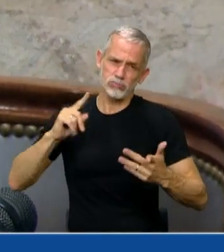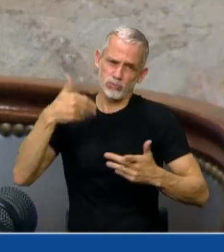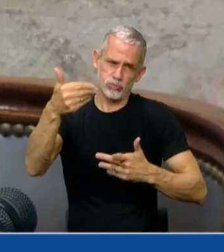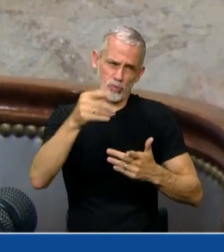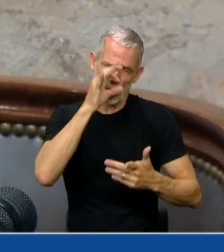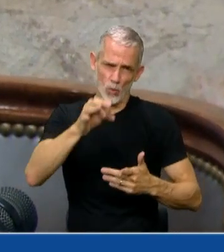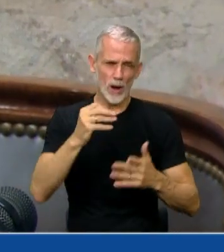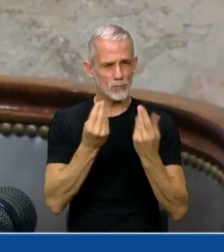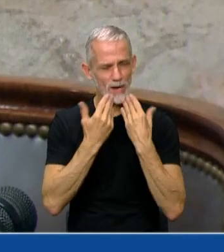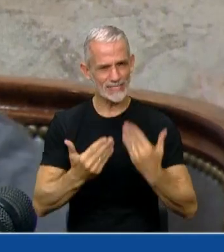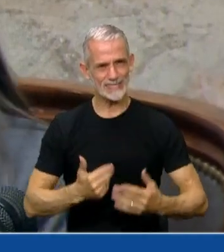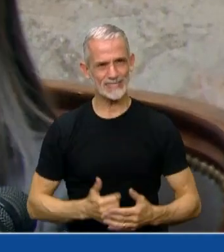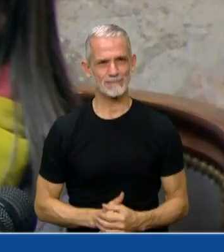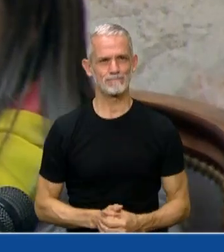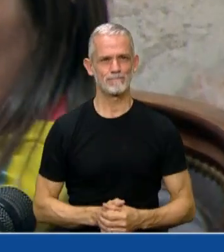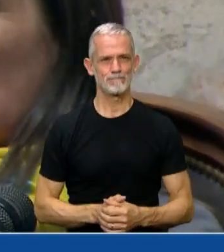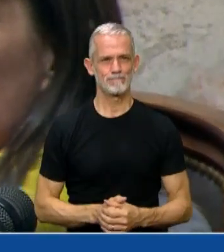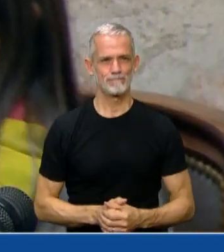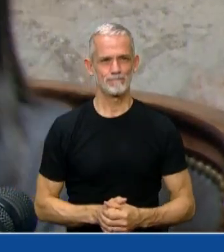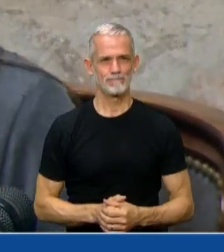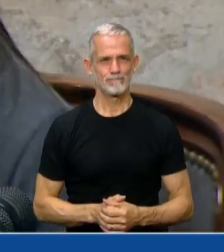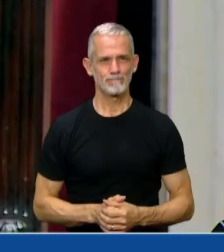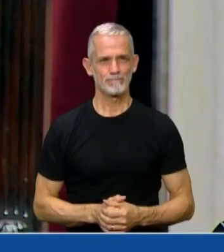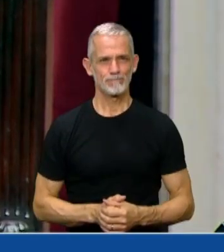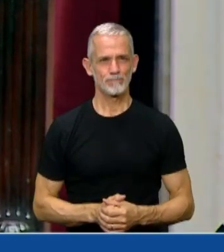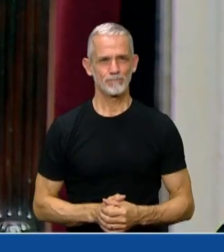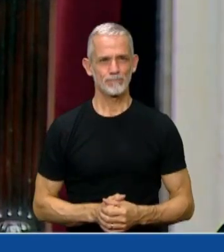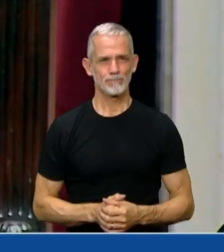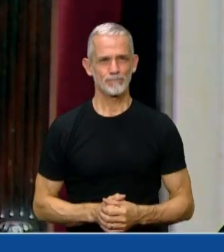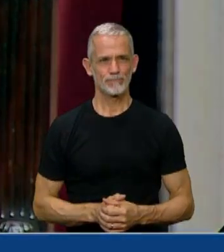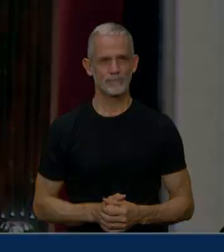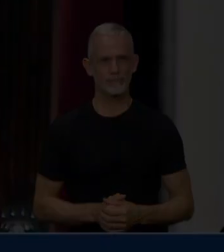ni en el futuro. Muchas gracias. Gracias, diputada del PLA.